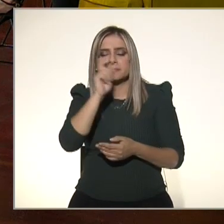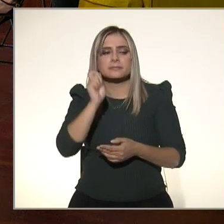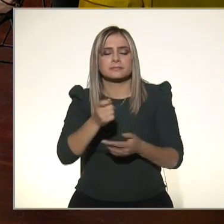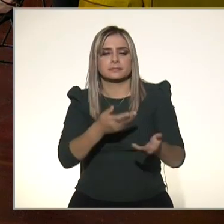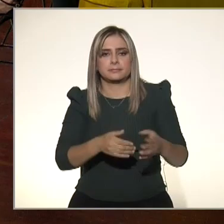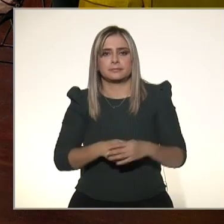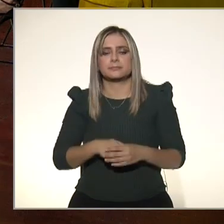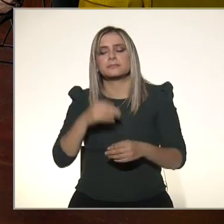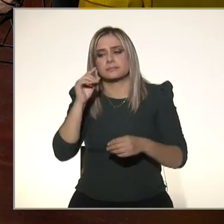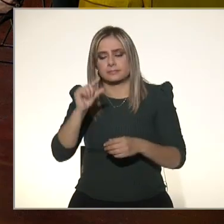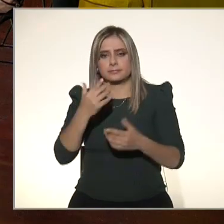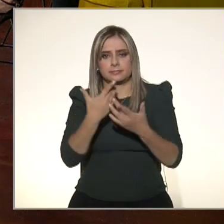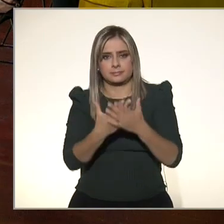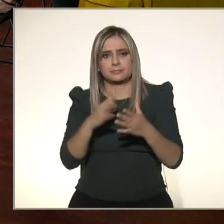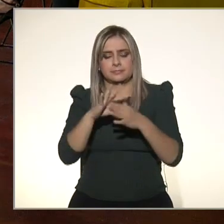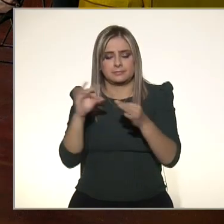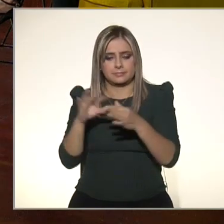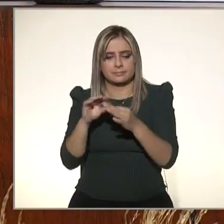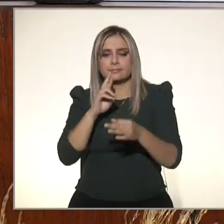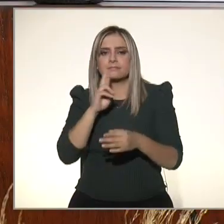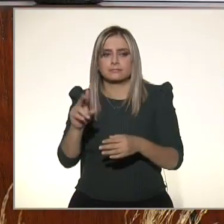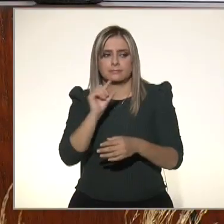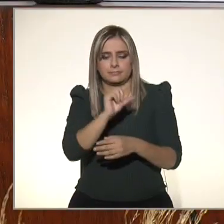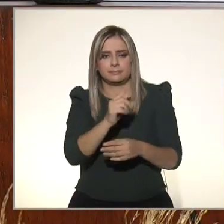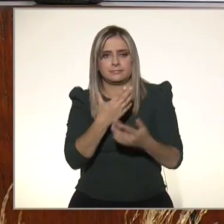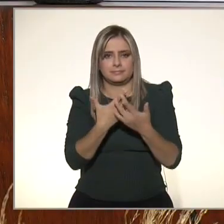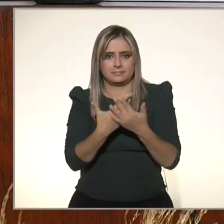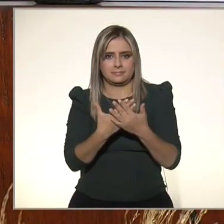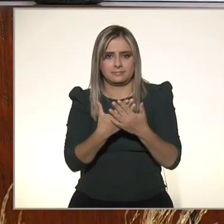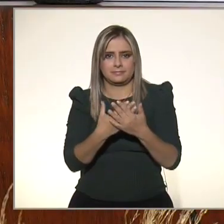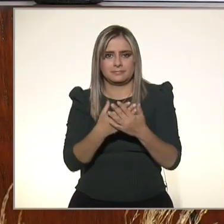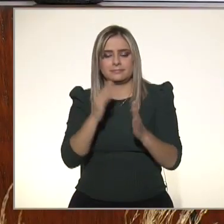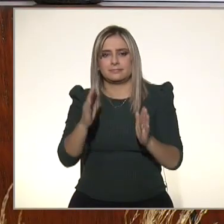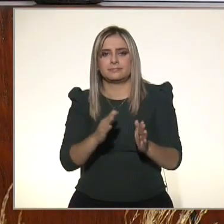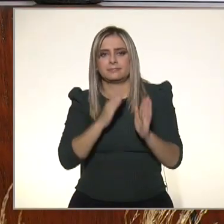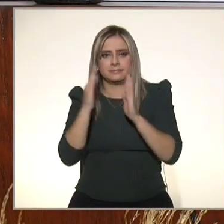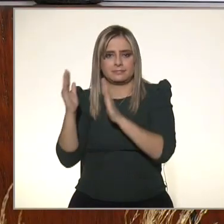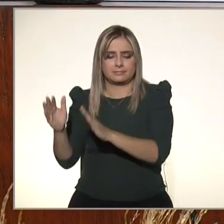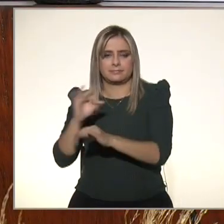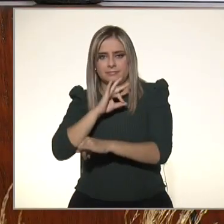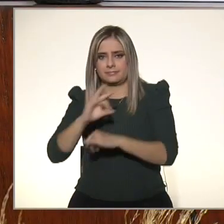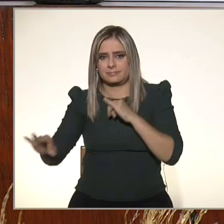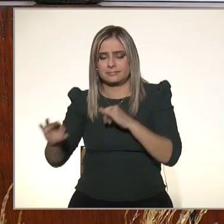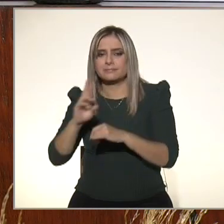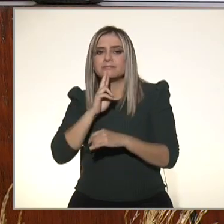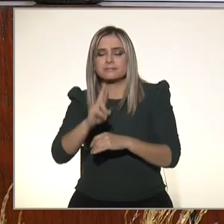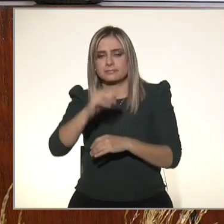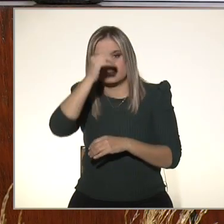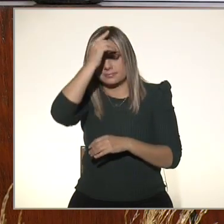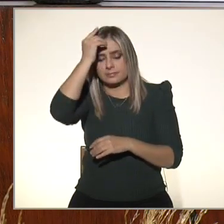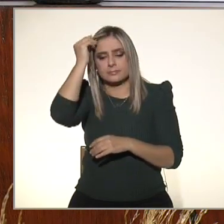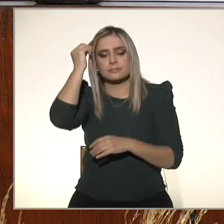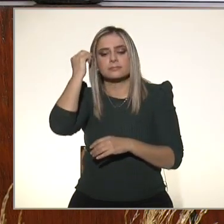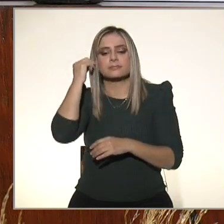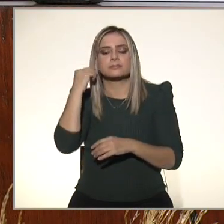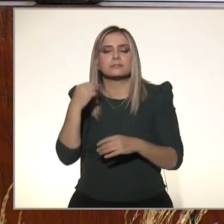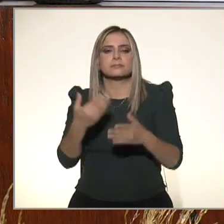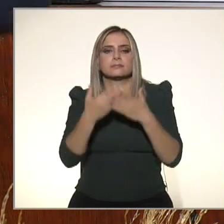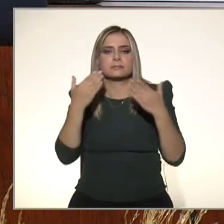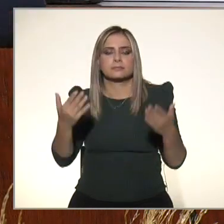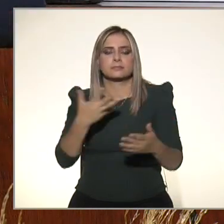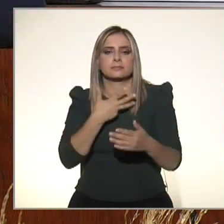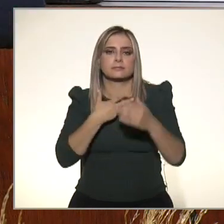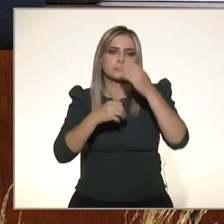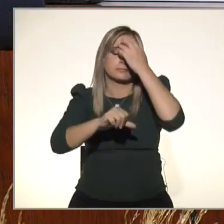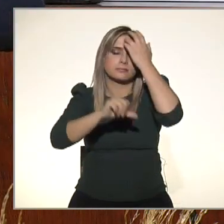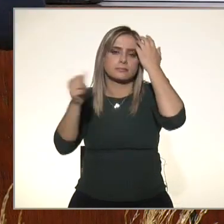doctores? Ahorita platicamos, ahorita le respondemos en el área de preguntas y respuestas en el siguiente bloque. Ahora también hay otra cosa que